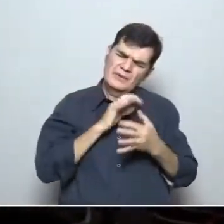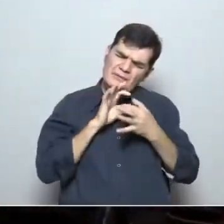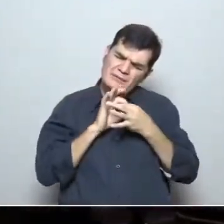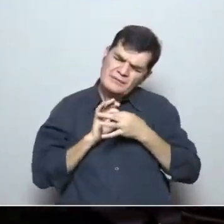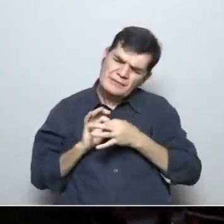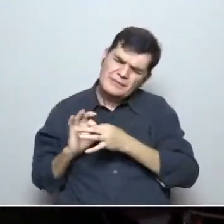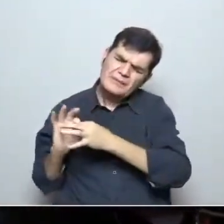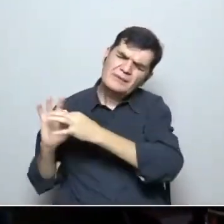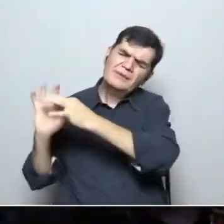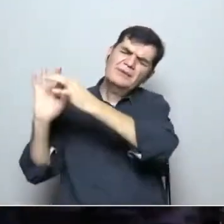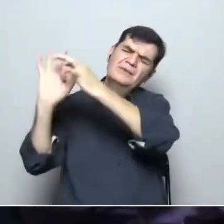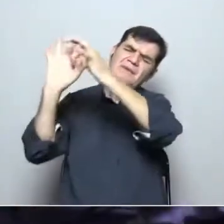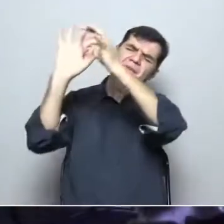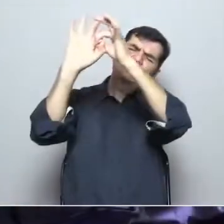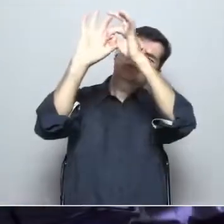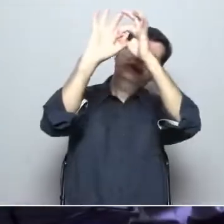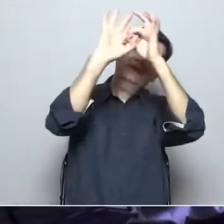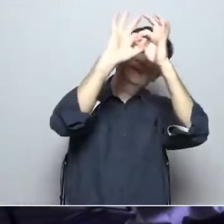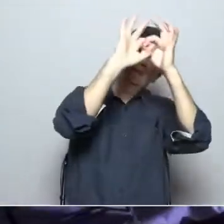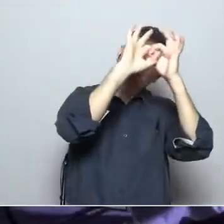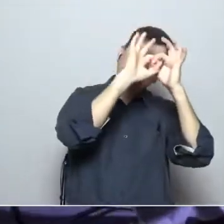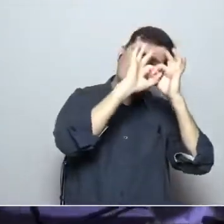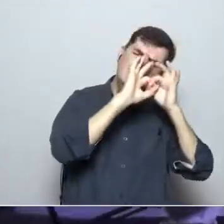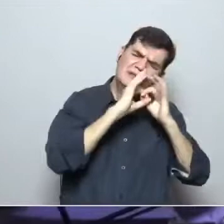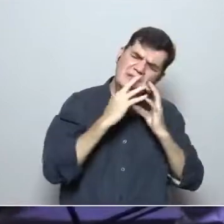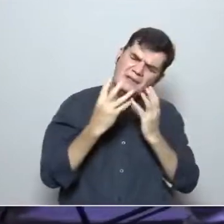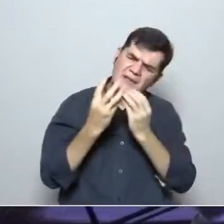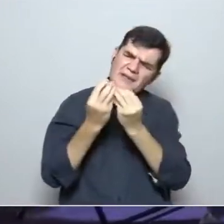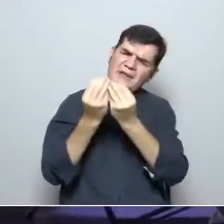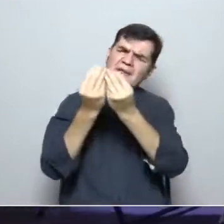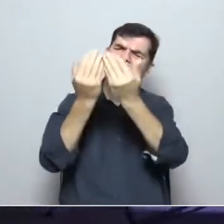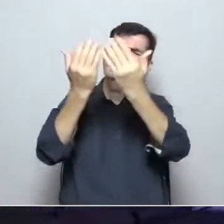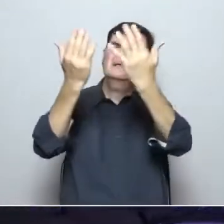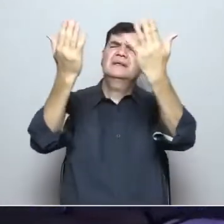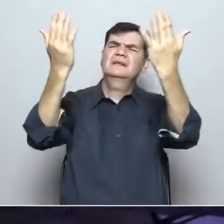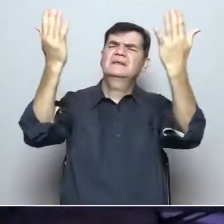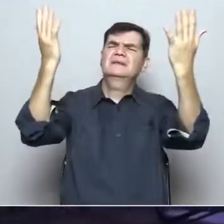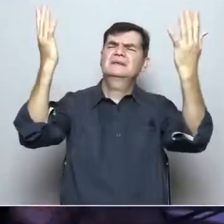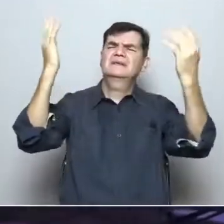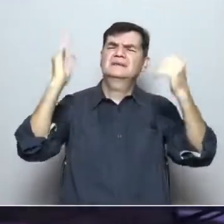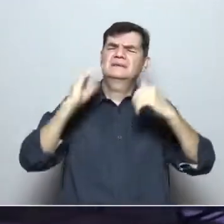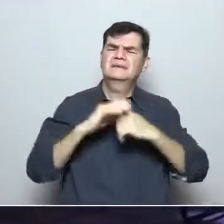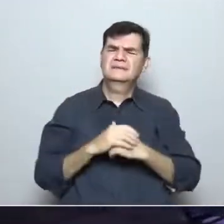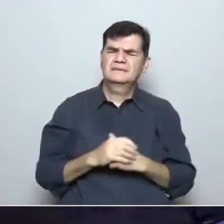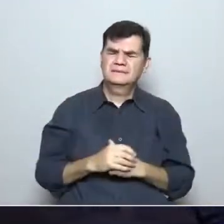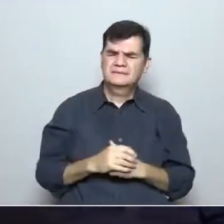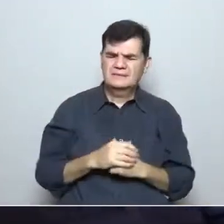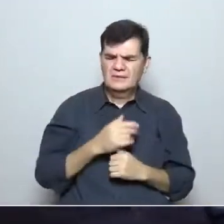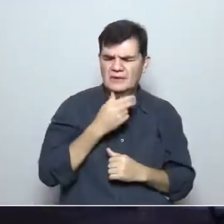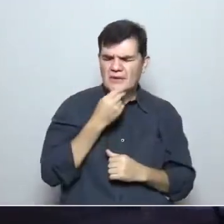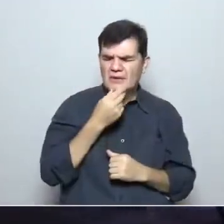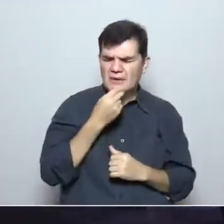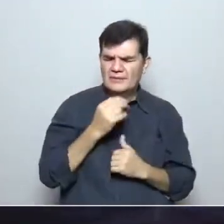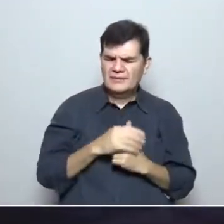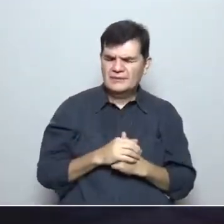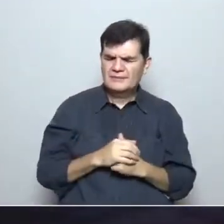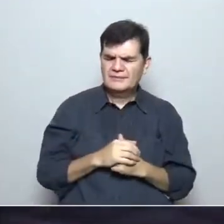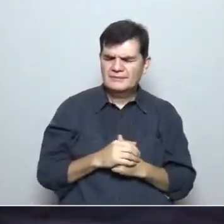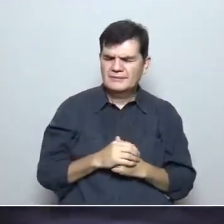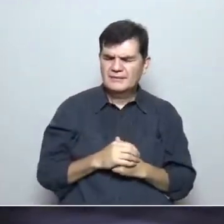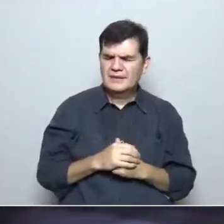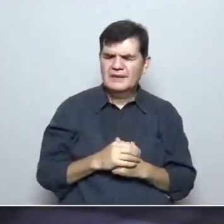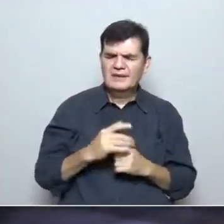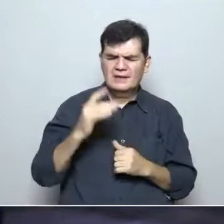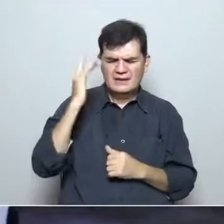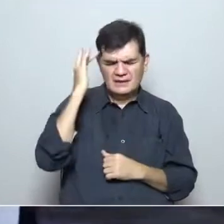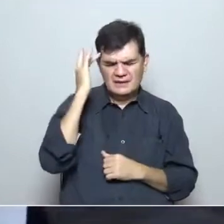a la melodía angélica. Hombres, prepárate, dile: santo, solo hombres, fuerte.